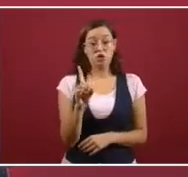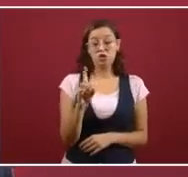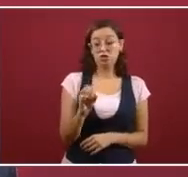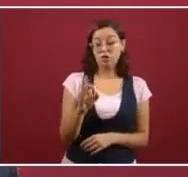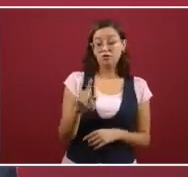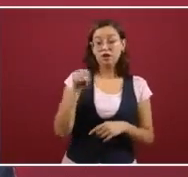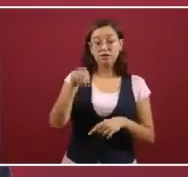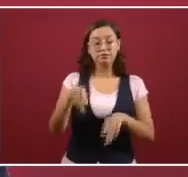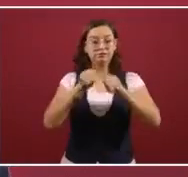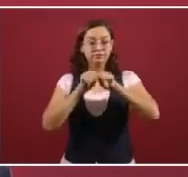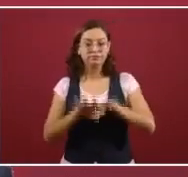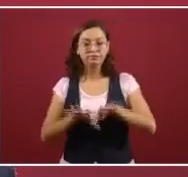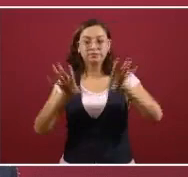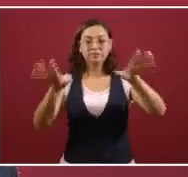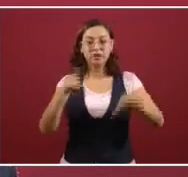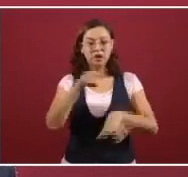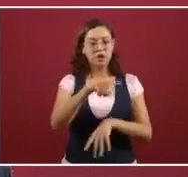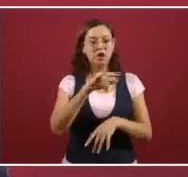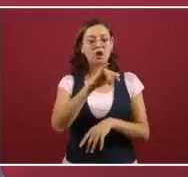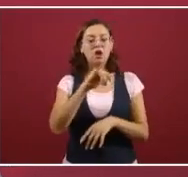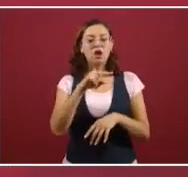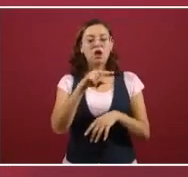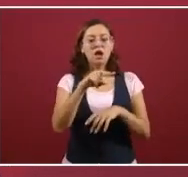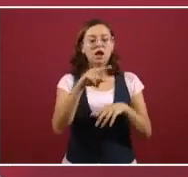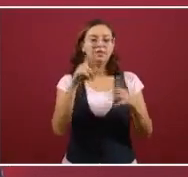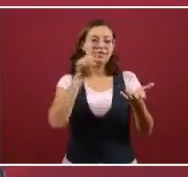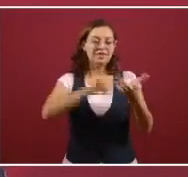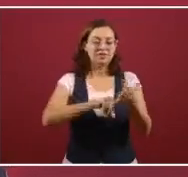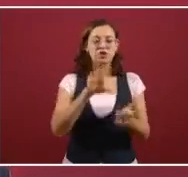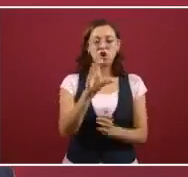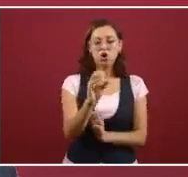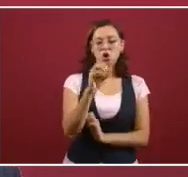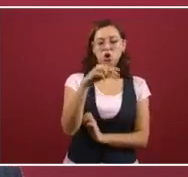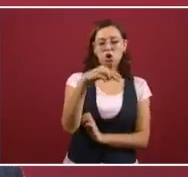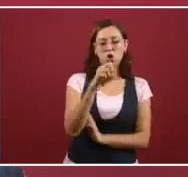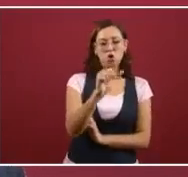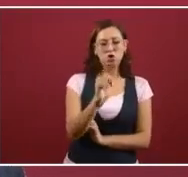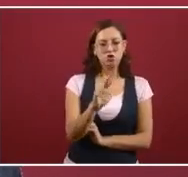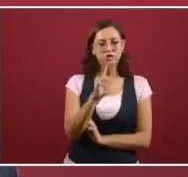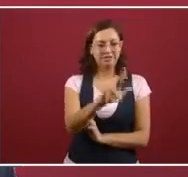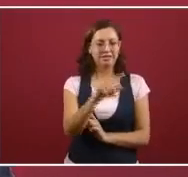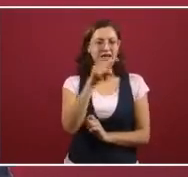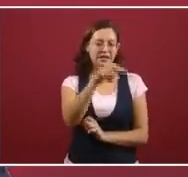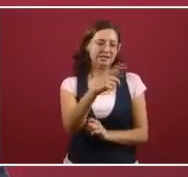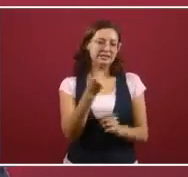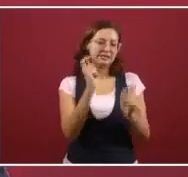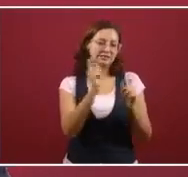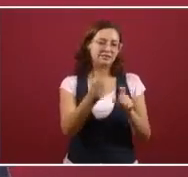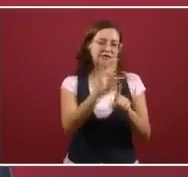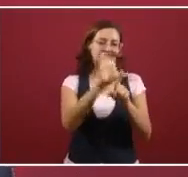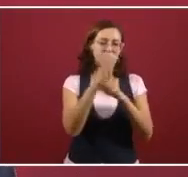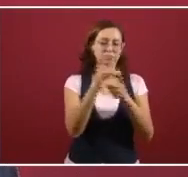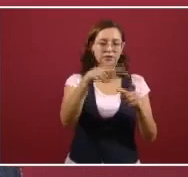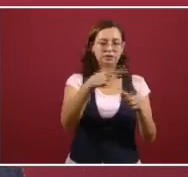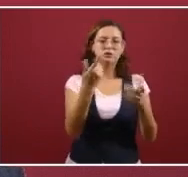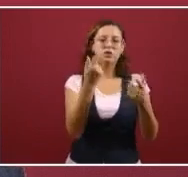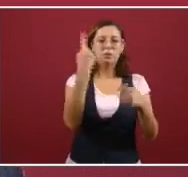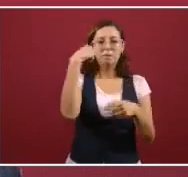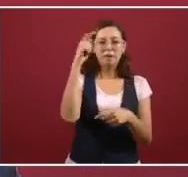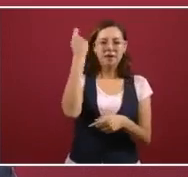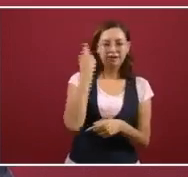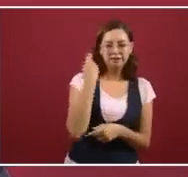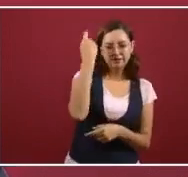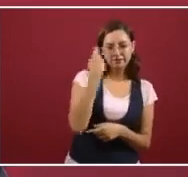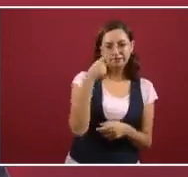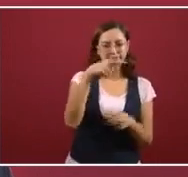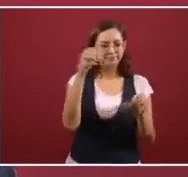resolución de la Junta de Gobierno de la CONSAR, la Comisión Nacional del Sistema del Ahorro para el Retiro, la cual establece las políticas y criterios